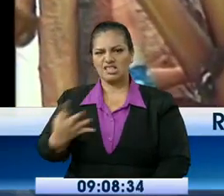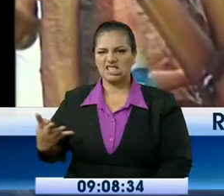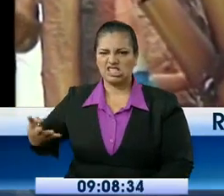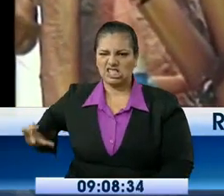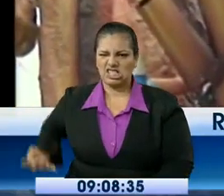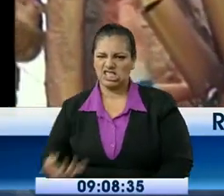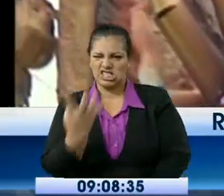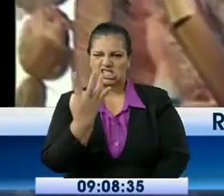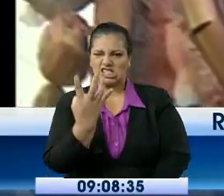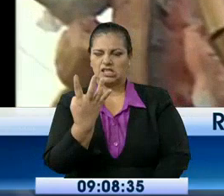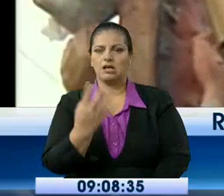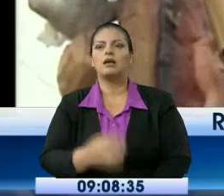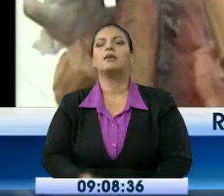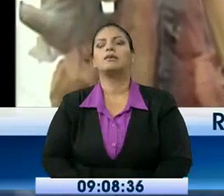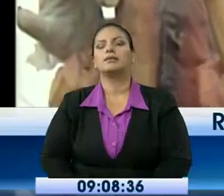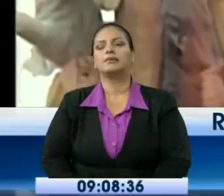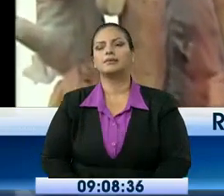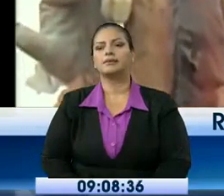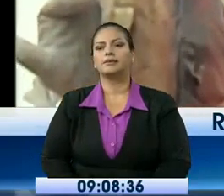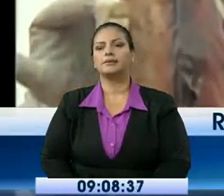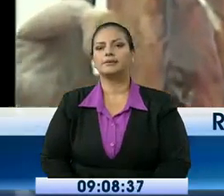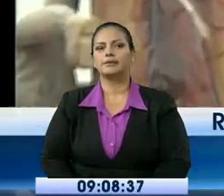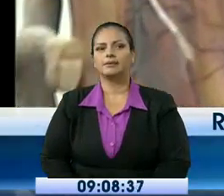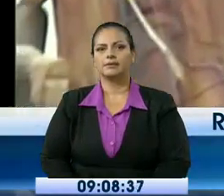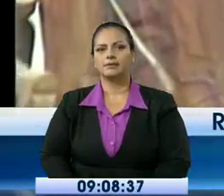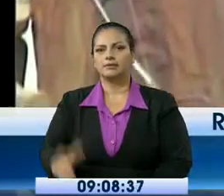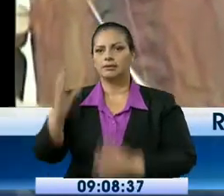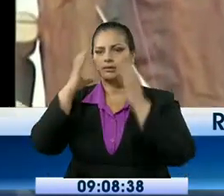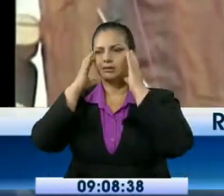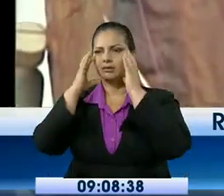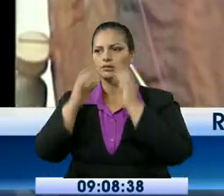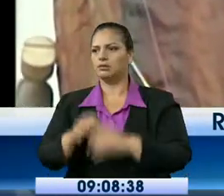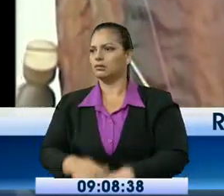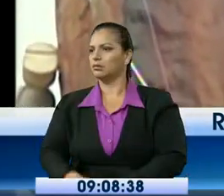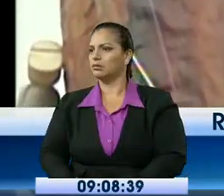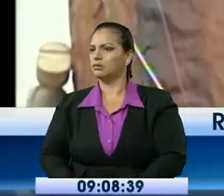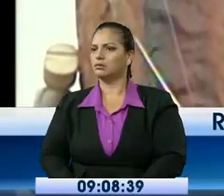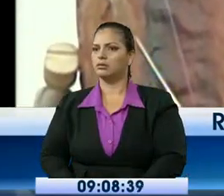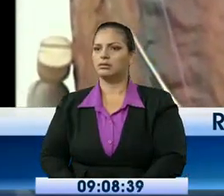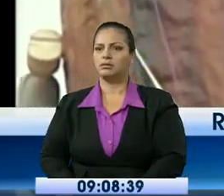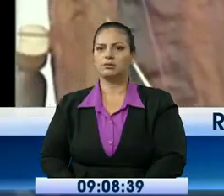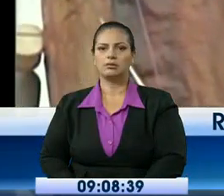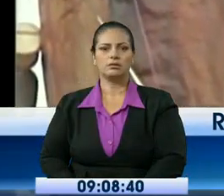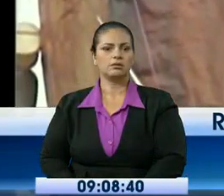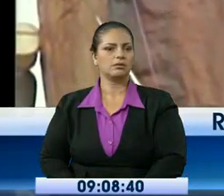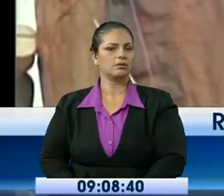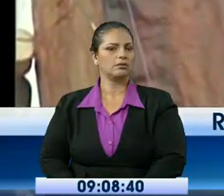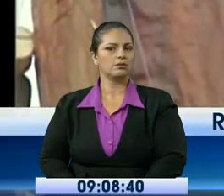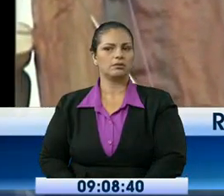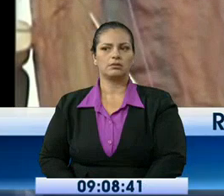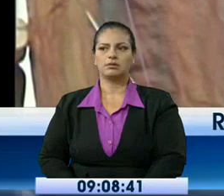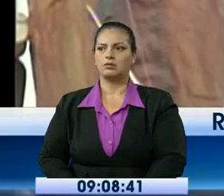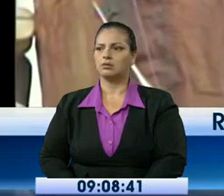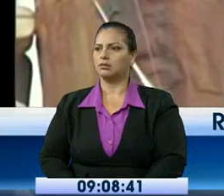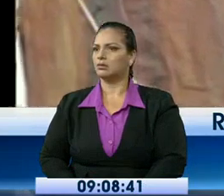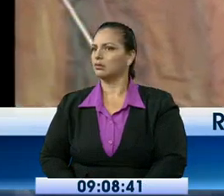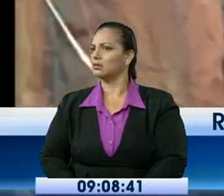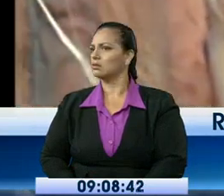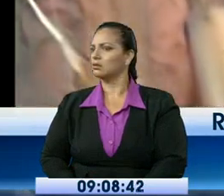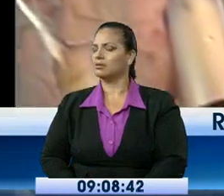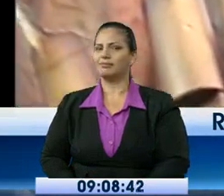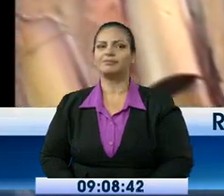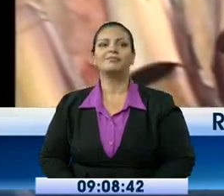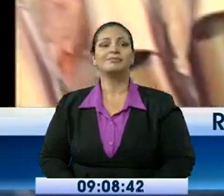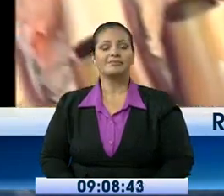Las pesadillas de Freddy. Allí está moviendo la cabeza el muñeco, saludando con toda la teleaudiencia